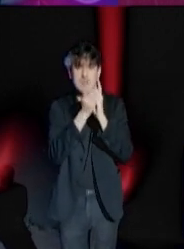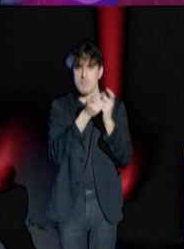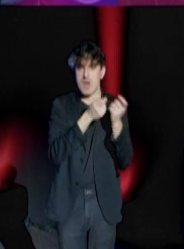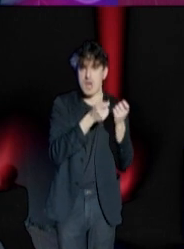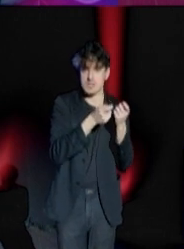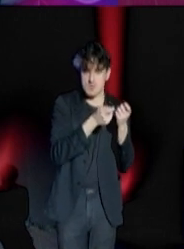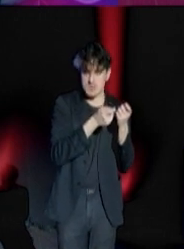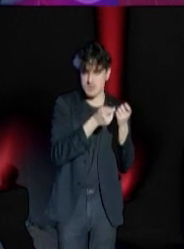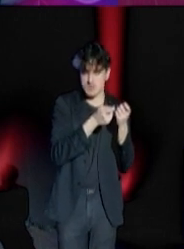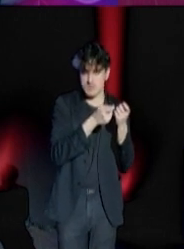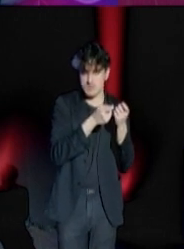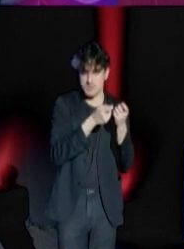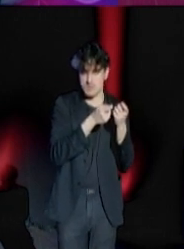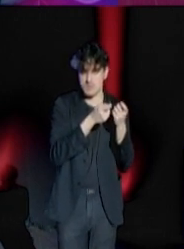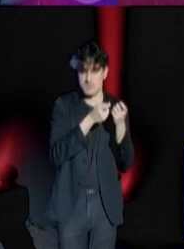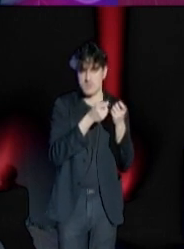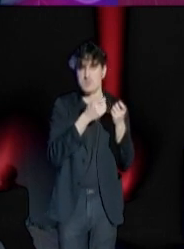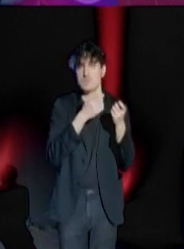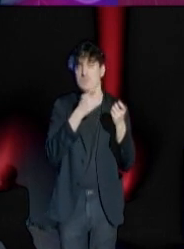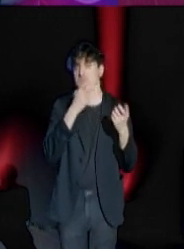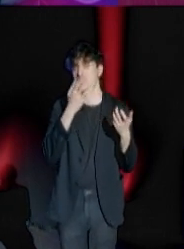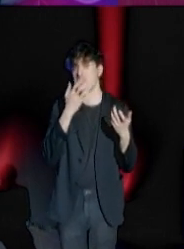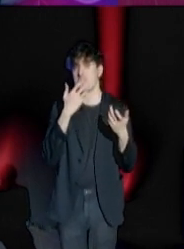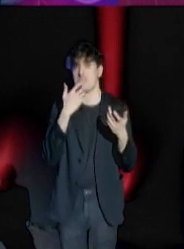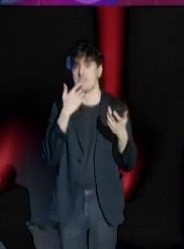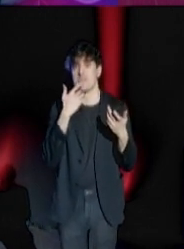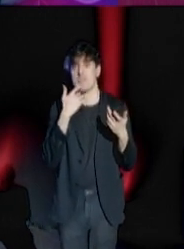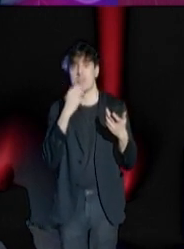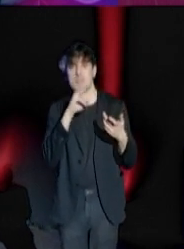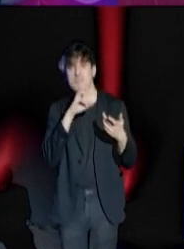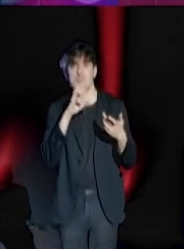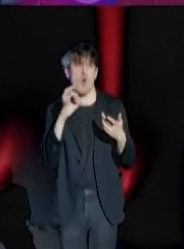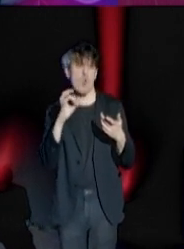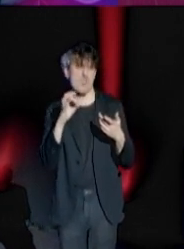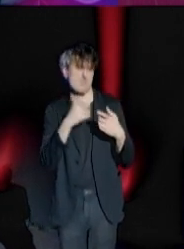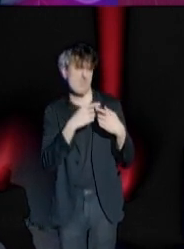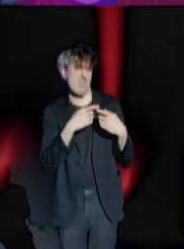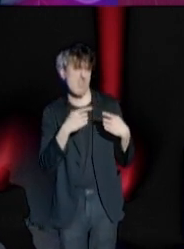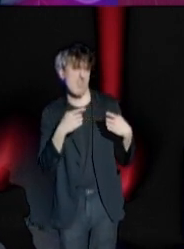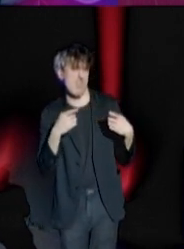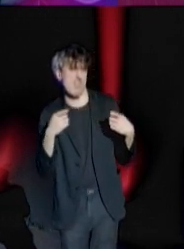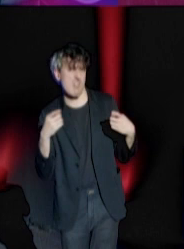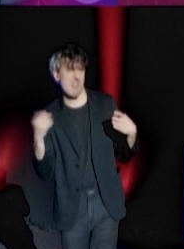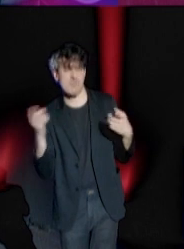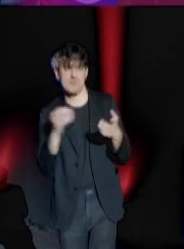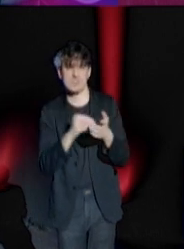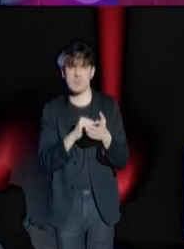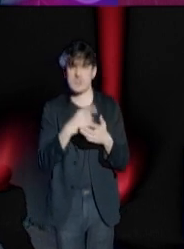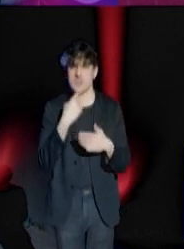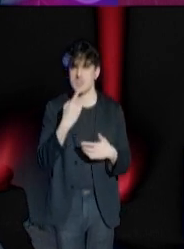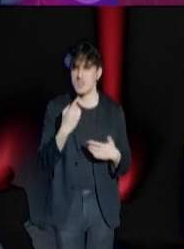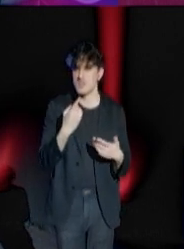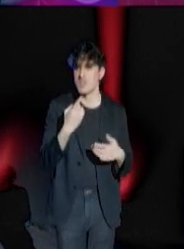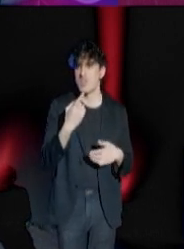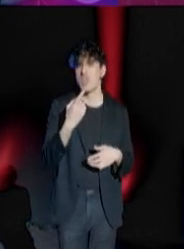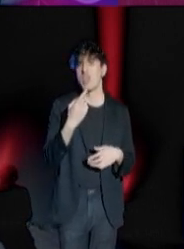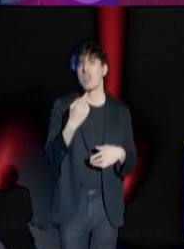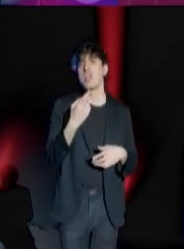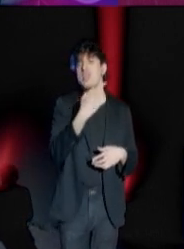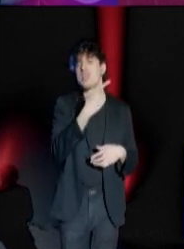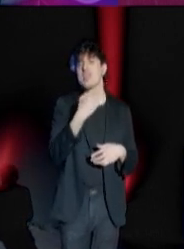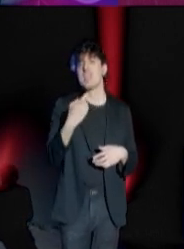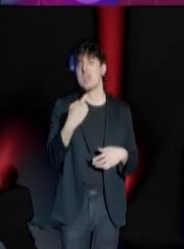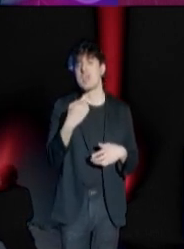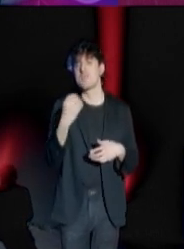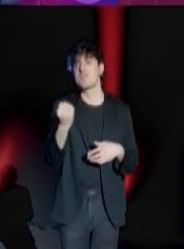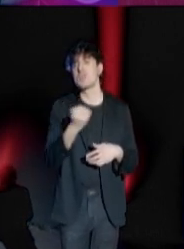una poc eterna esas que te tiras diciendo a hacer otra poc y es muchas veces le digo a los ciegos Oye tenemos 100 millones de usuarios de ch